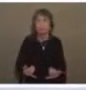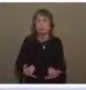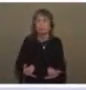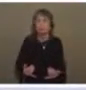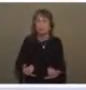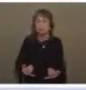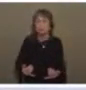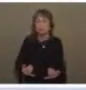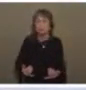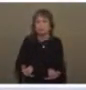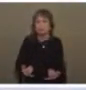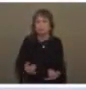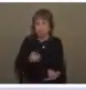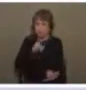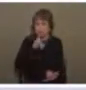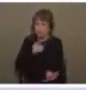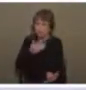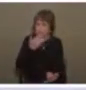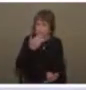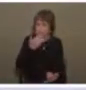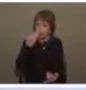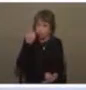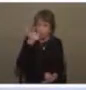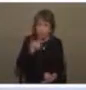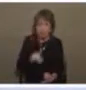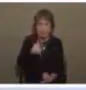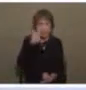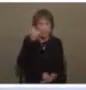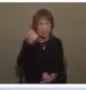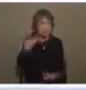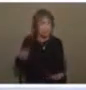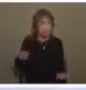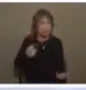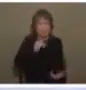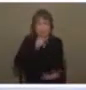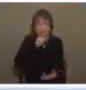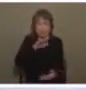¿sabes? Me parece que las cosas no son 100% de una manera ni 100% de la otra.